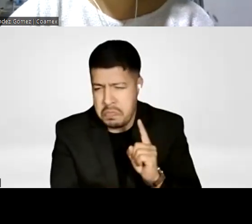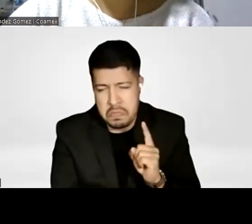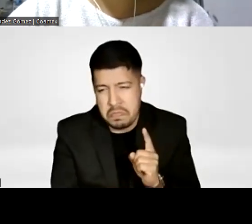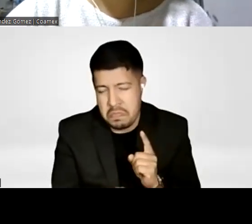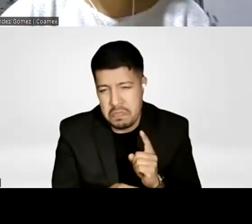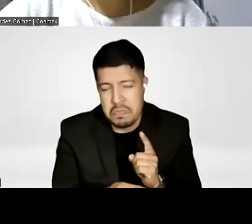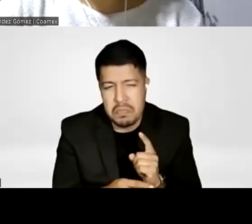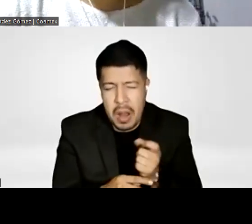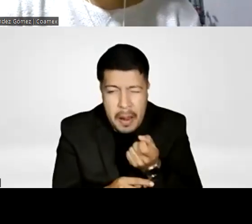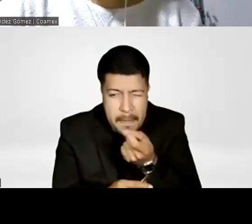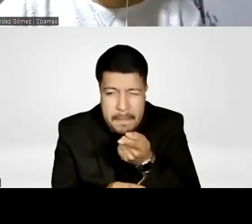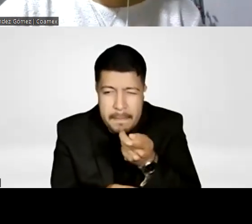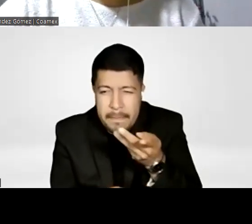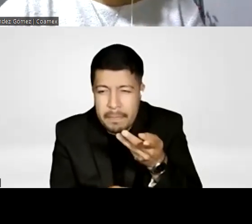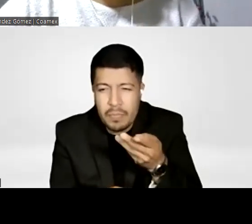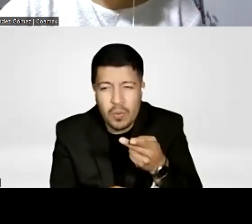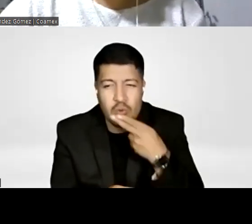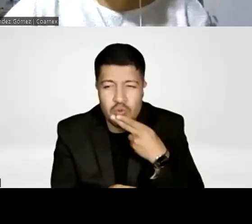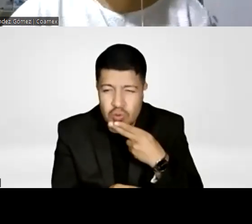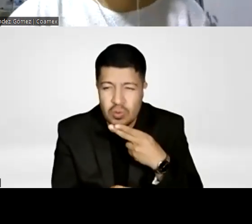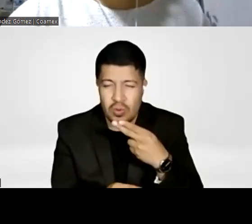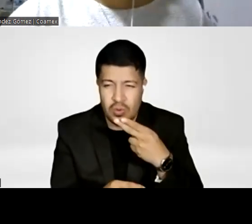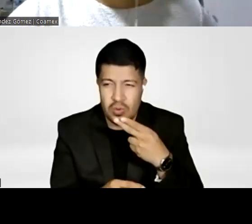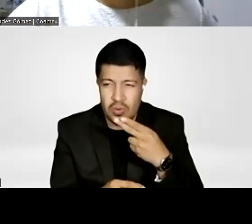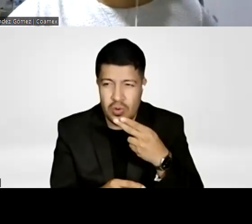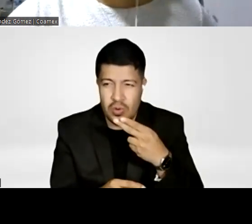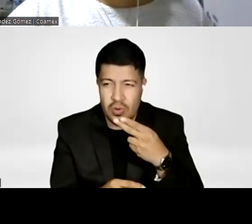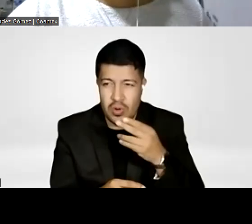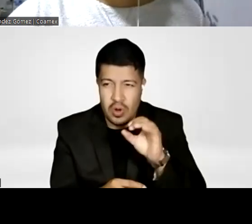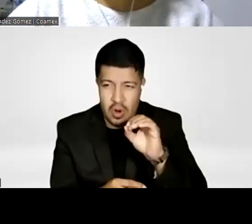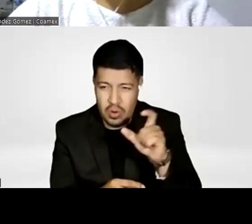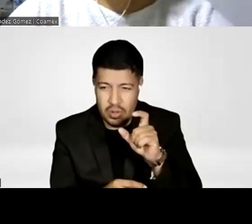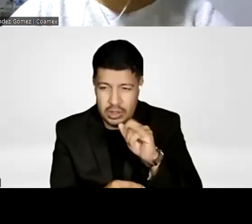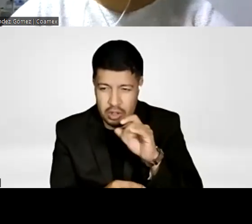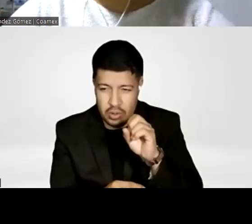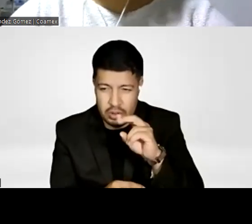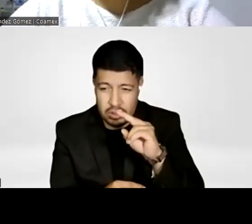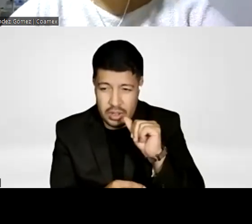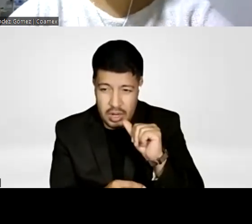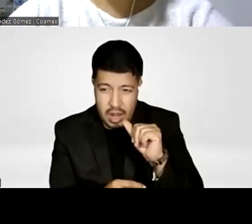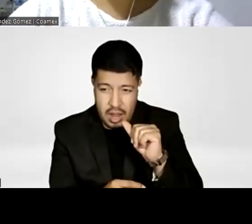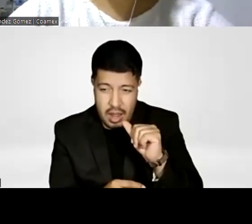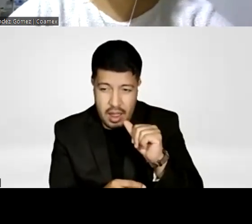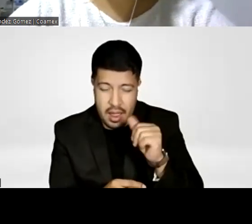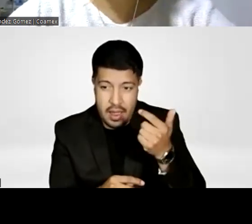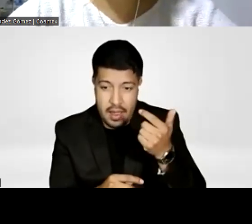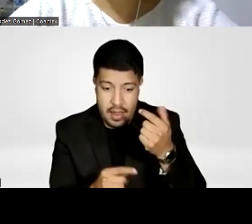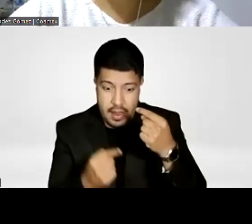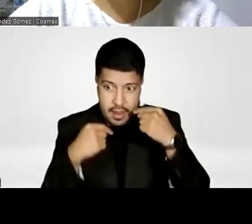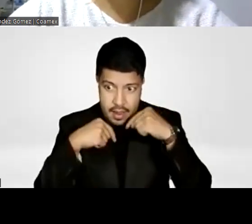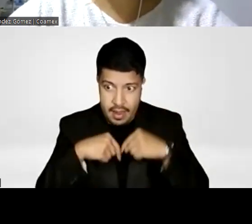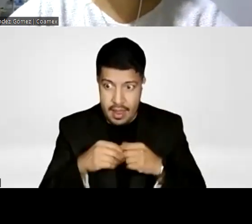relación entre el uso de oxitocina intraparto, sobre todo creo que asociado a,